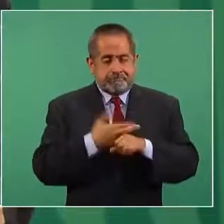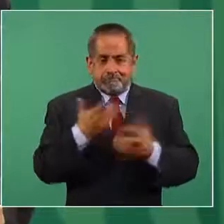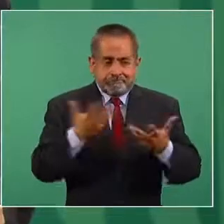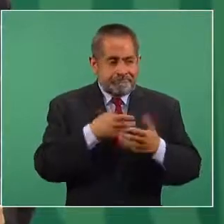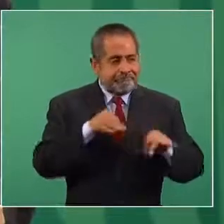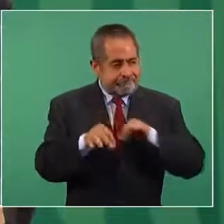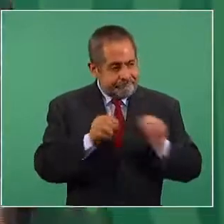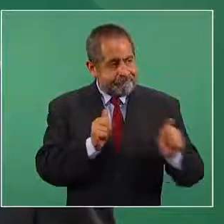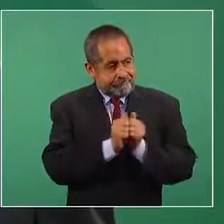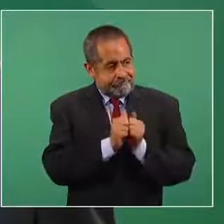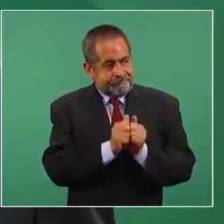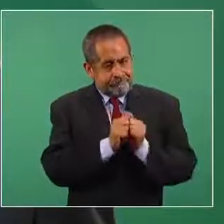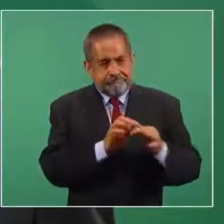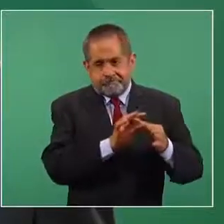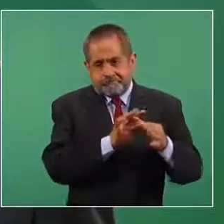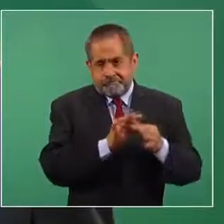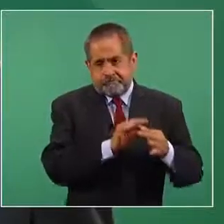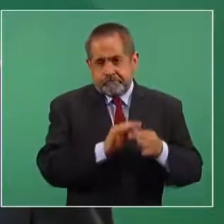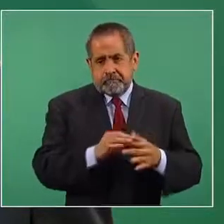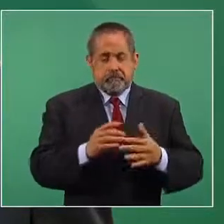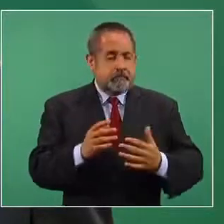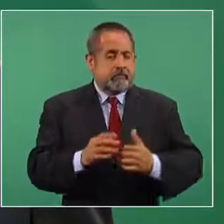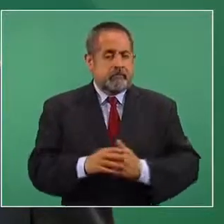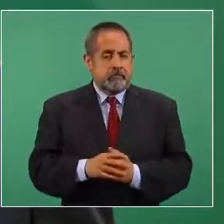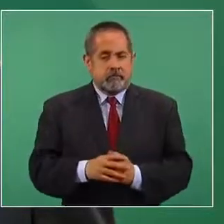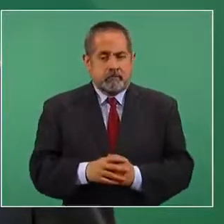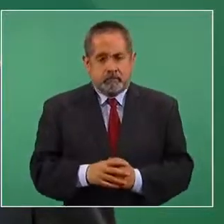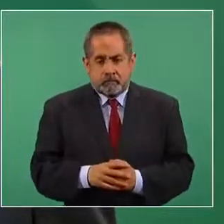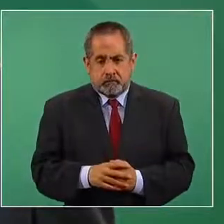que trabajar juntos